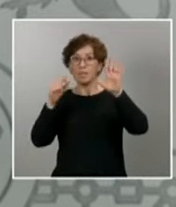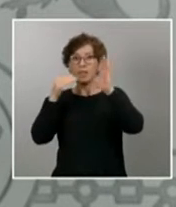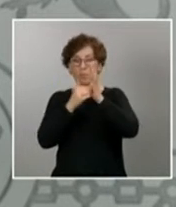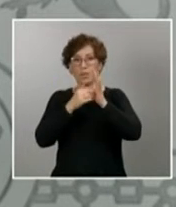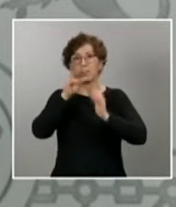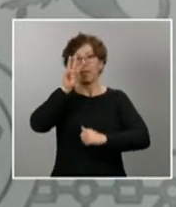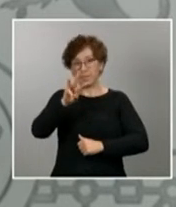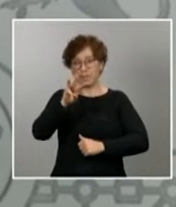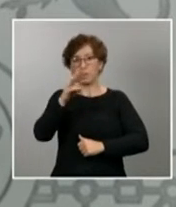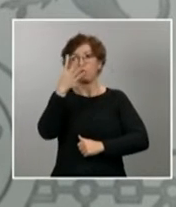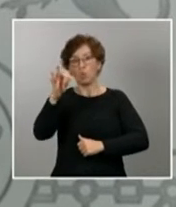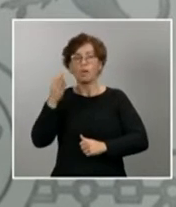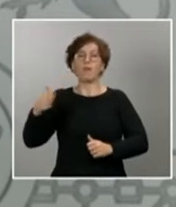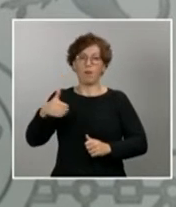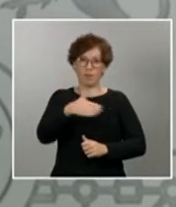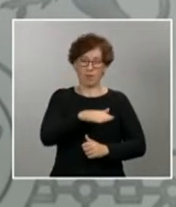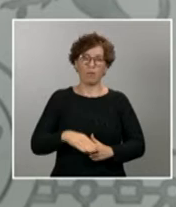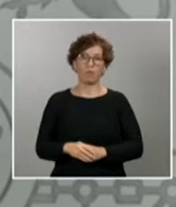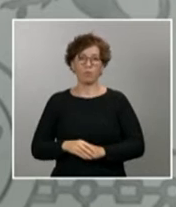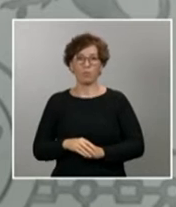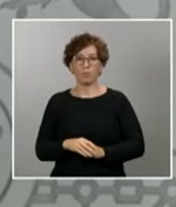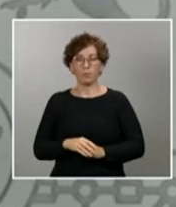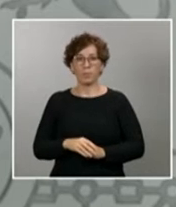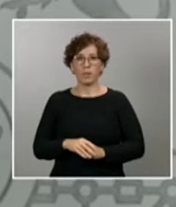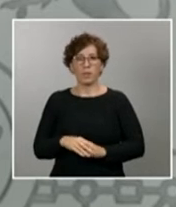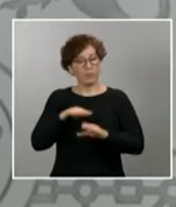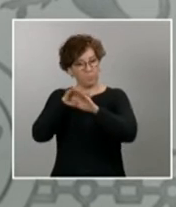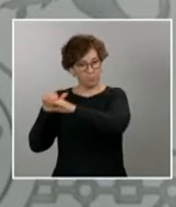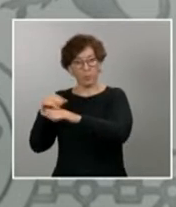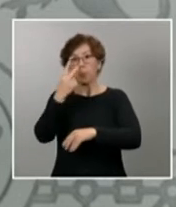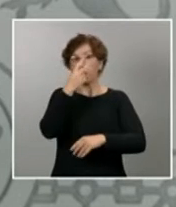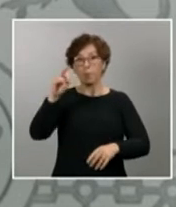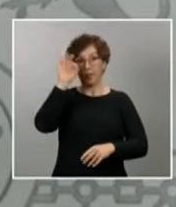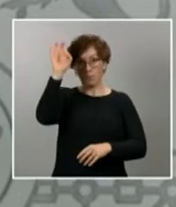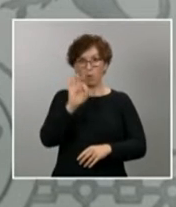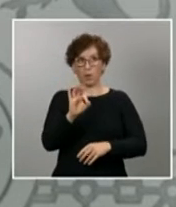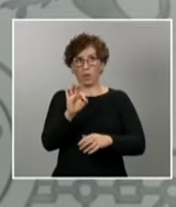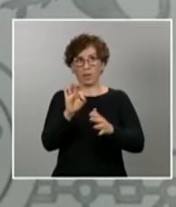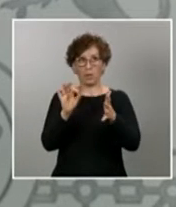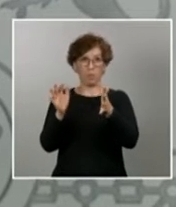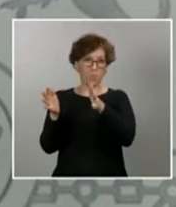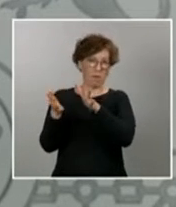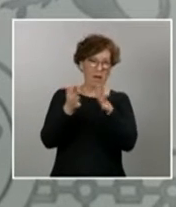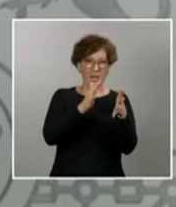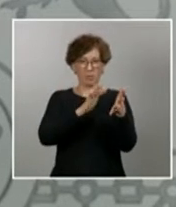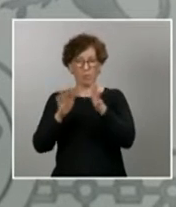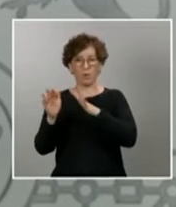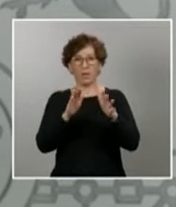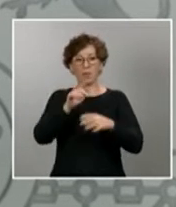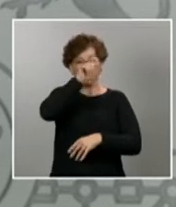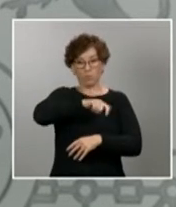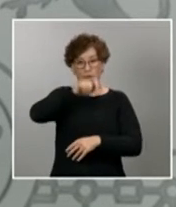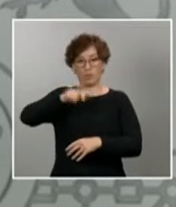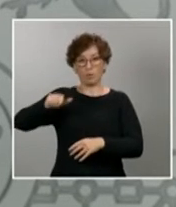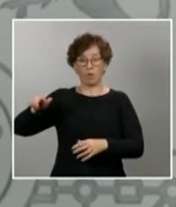7.340 fallecidos. Por otro lado, el 20% aproximadamente de las personas que hasta ahora